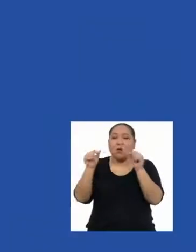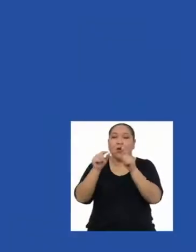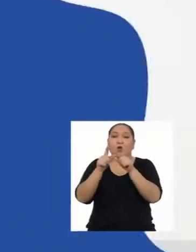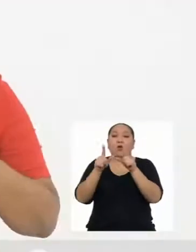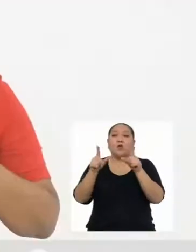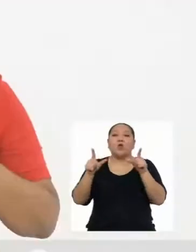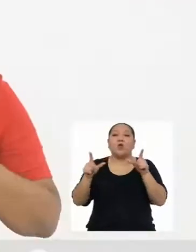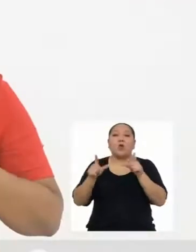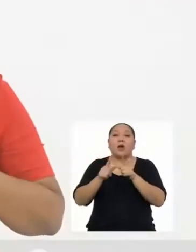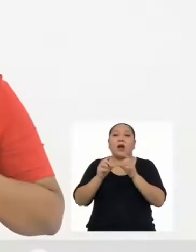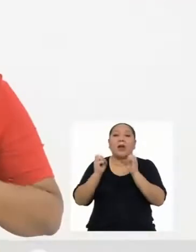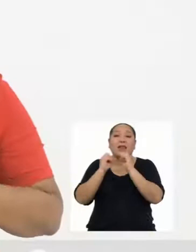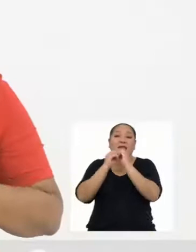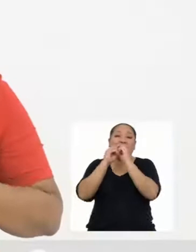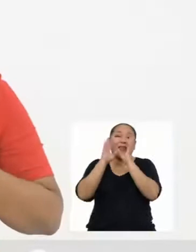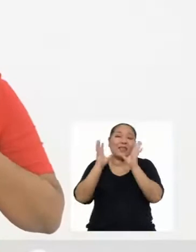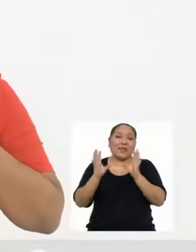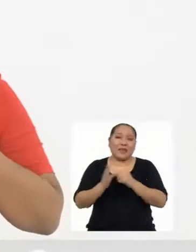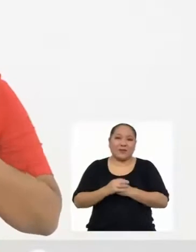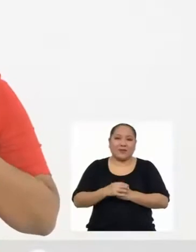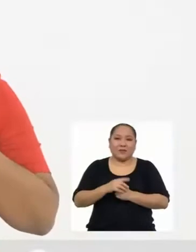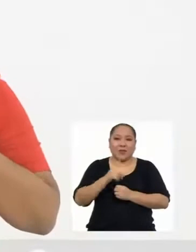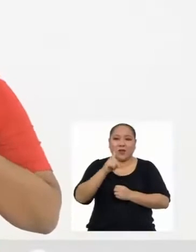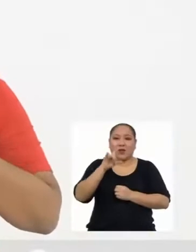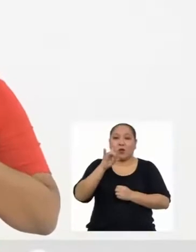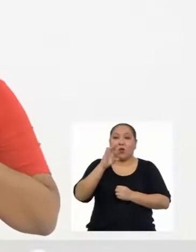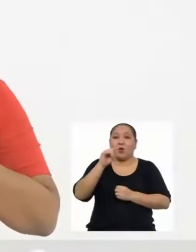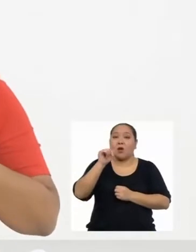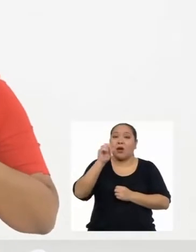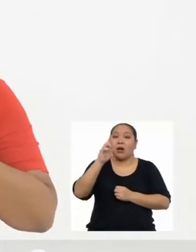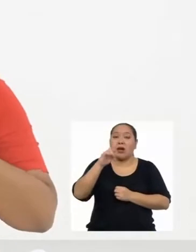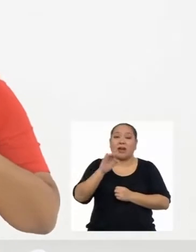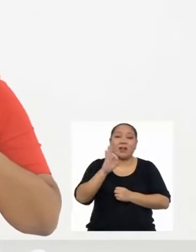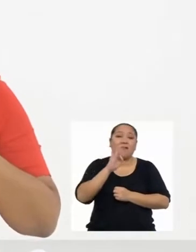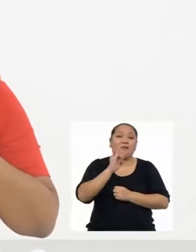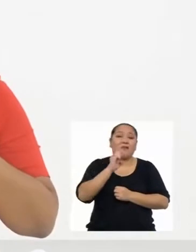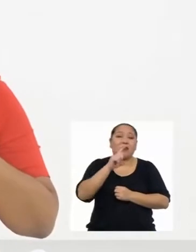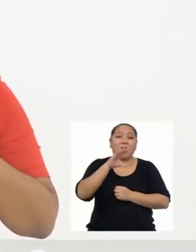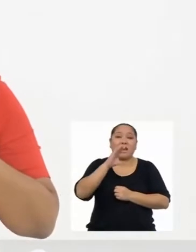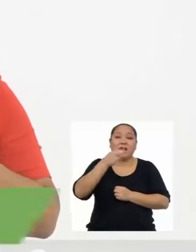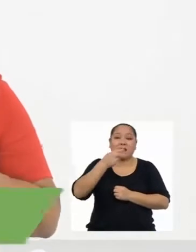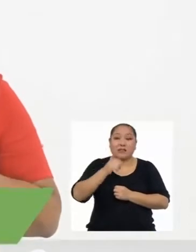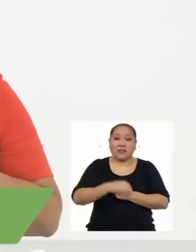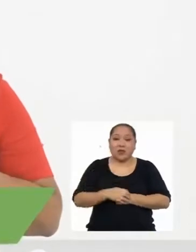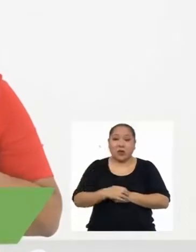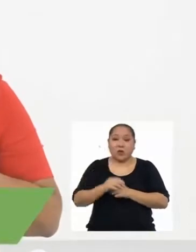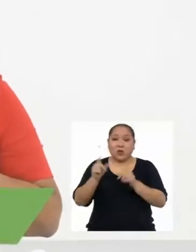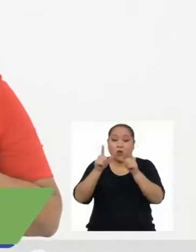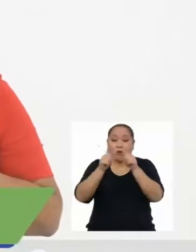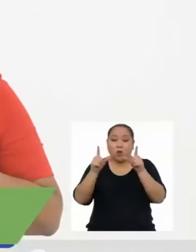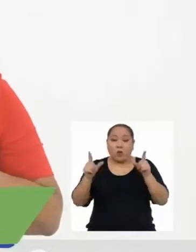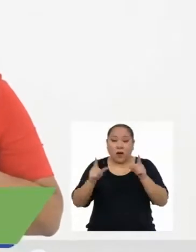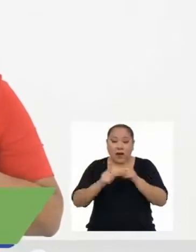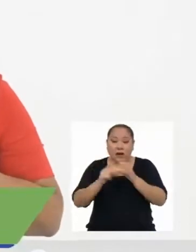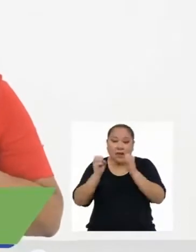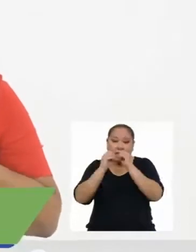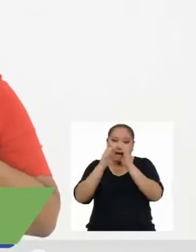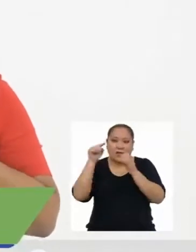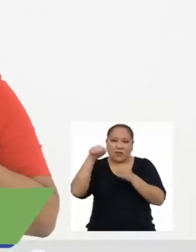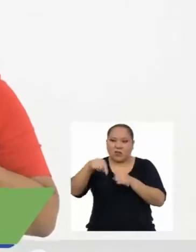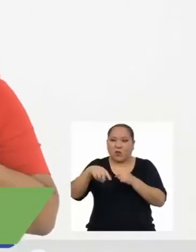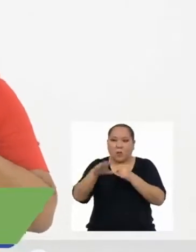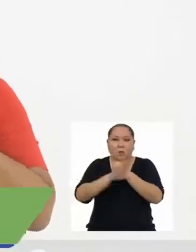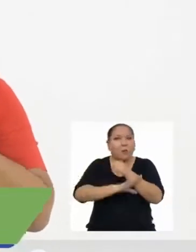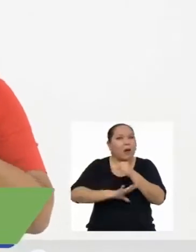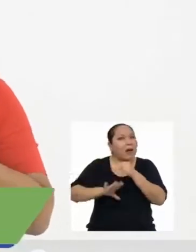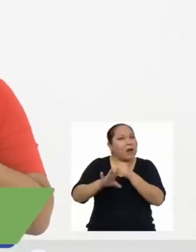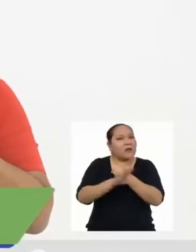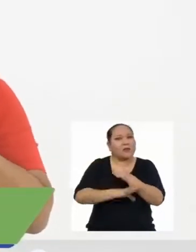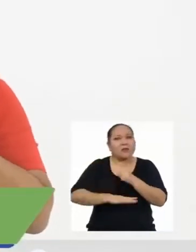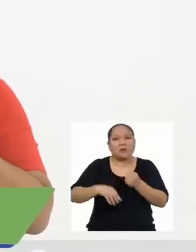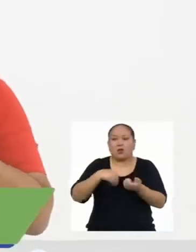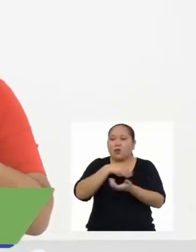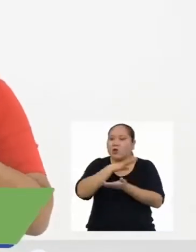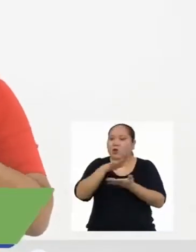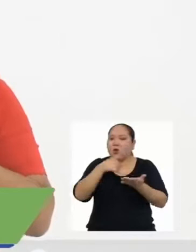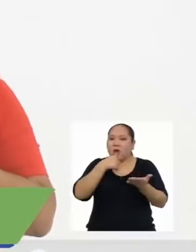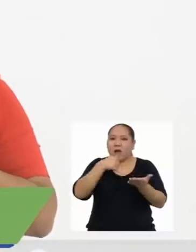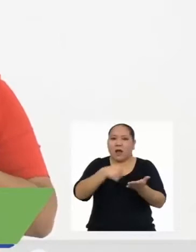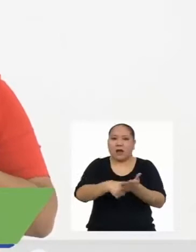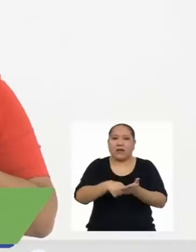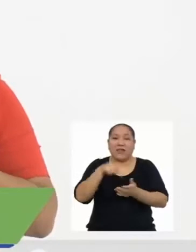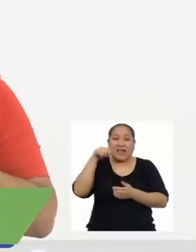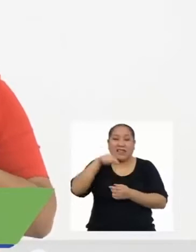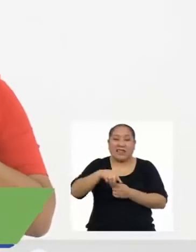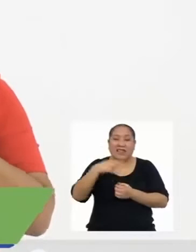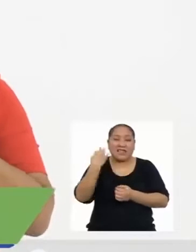fecha. El lugar y la fecha son una parte básica de toda carta. Estas van siempre en la parte